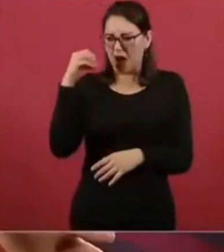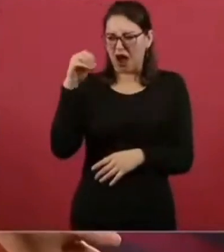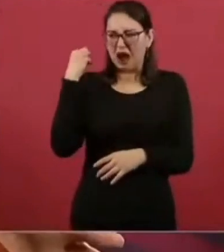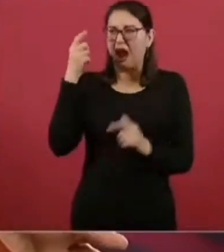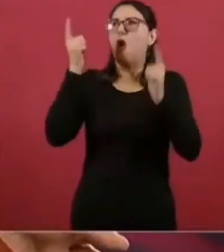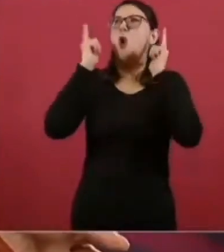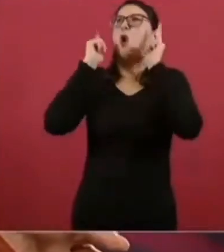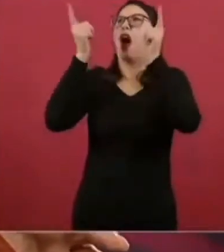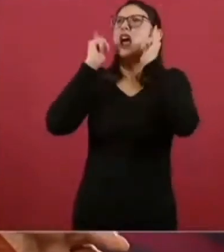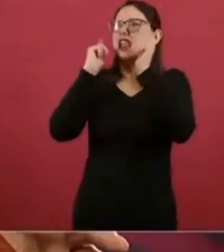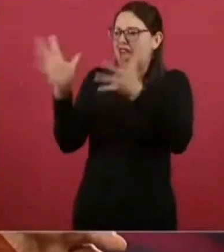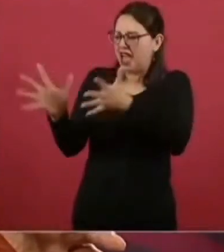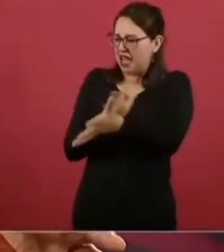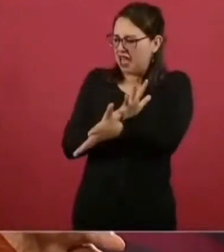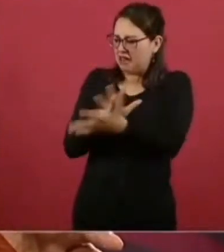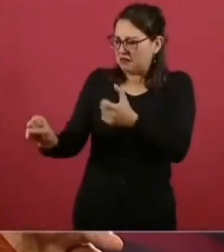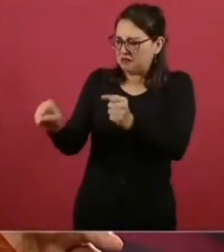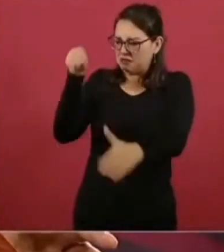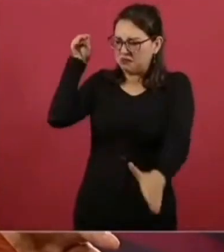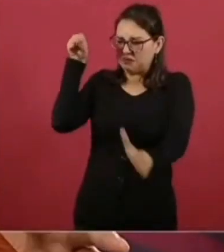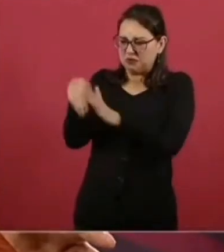no tiene